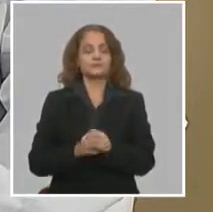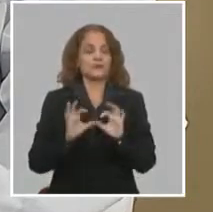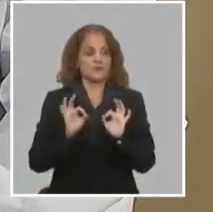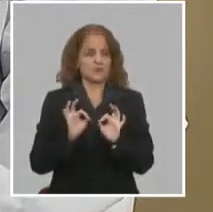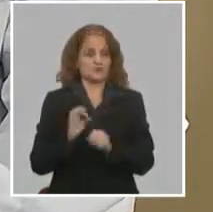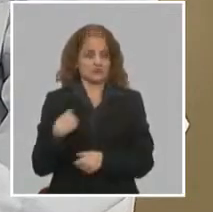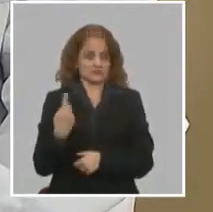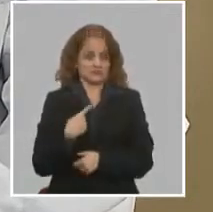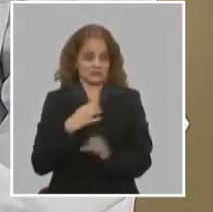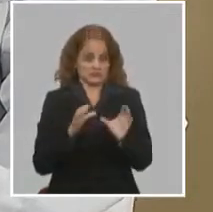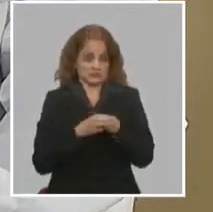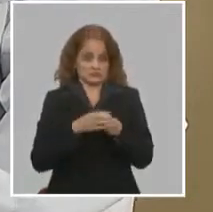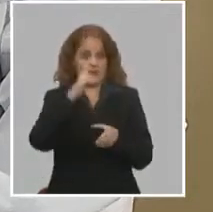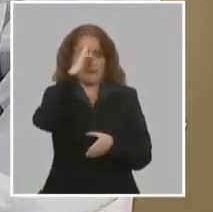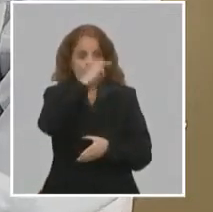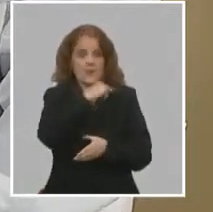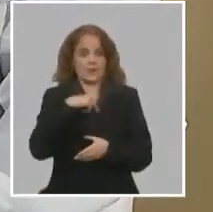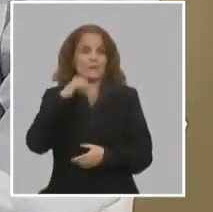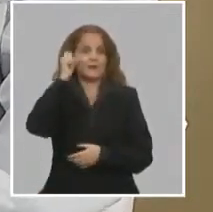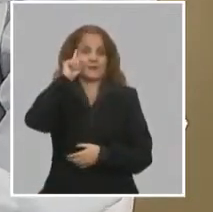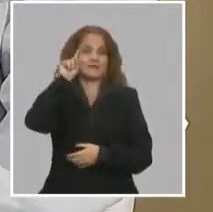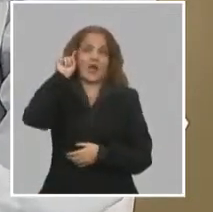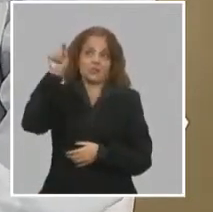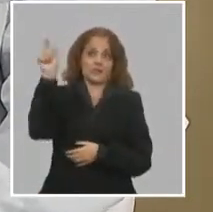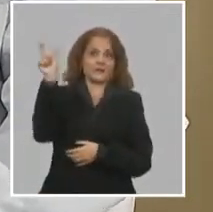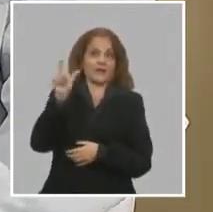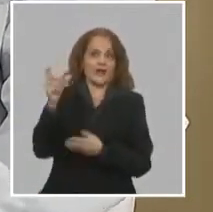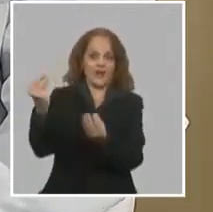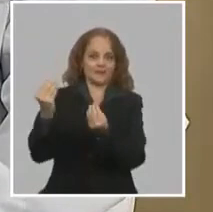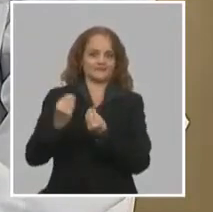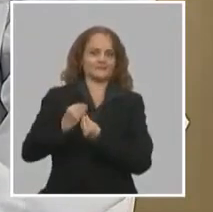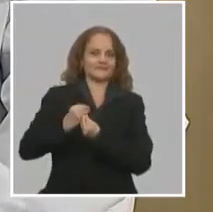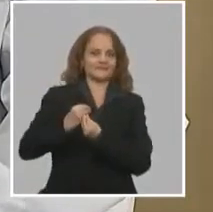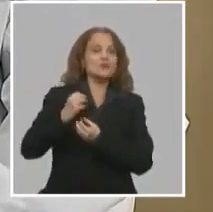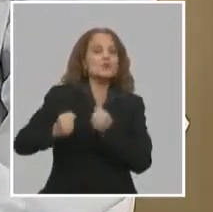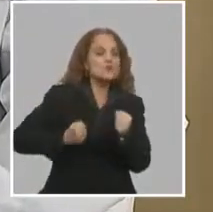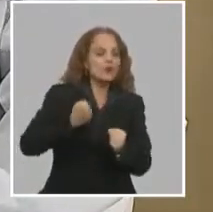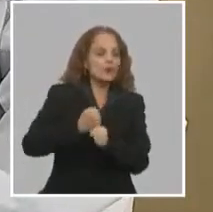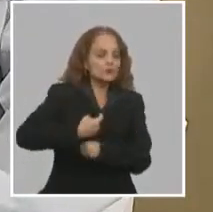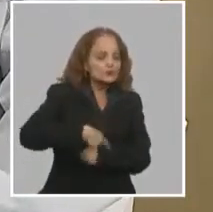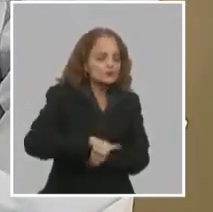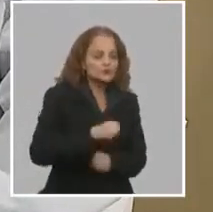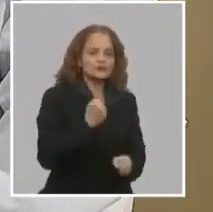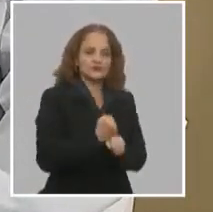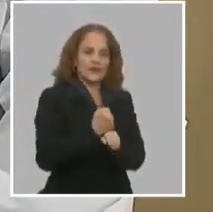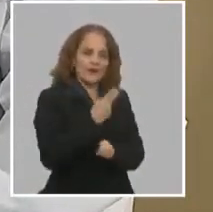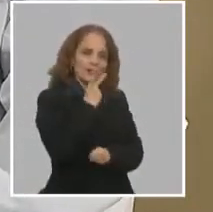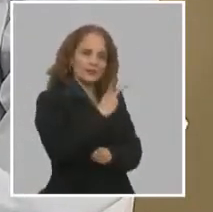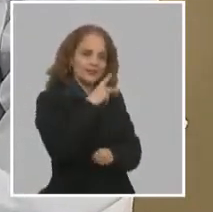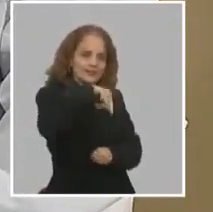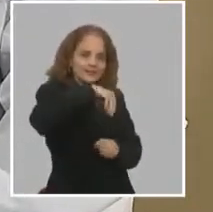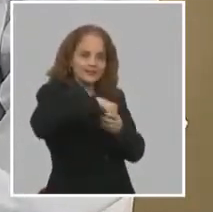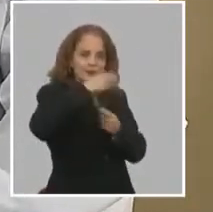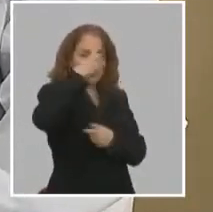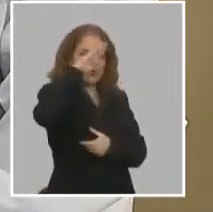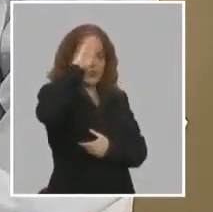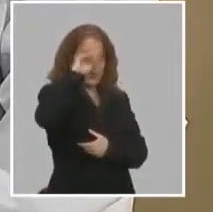Los Baldíes nos sirve para el trabajo acá. Hemos aportado también en las terapias intensivas nuestra modesta experiencia